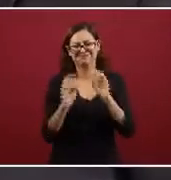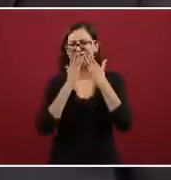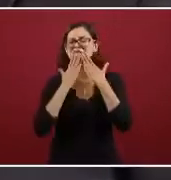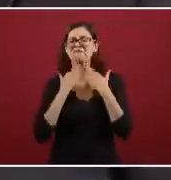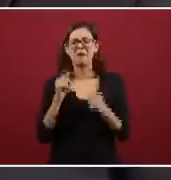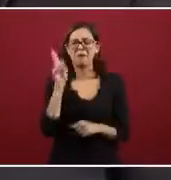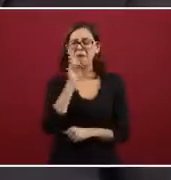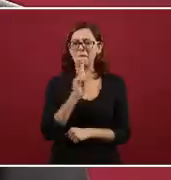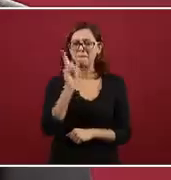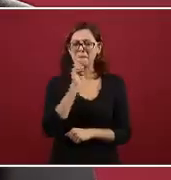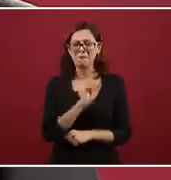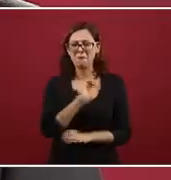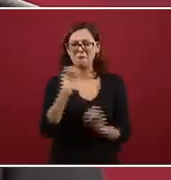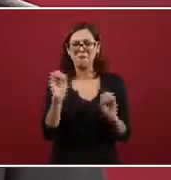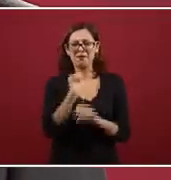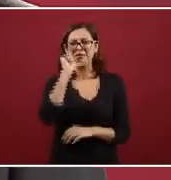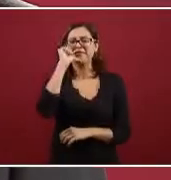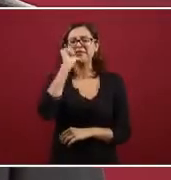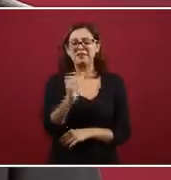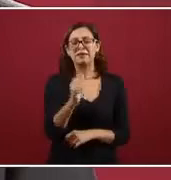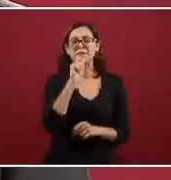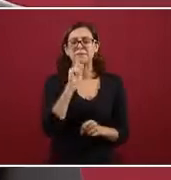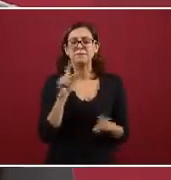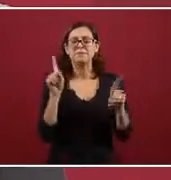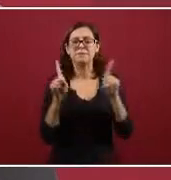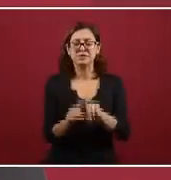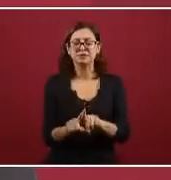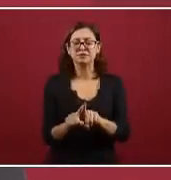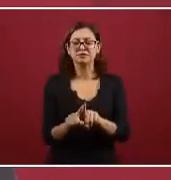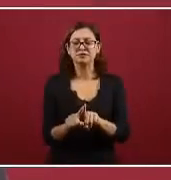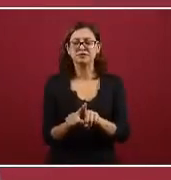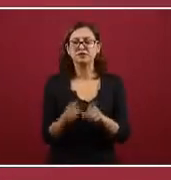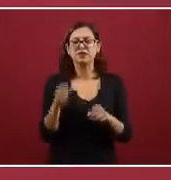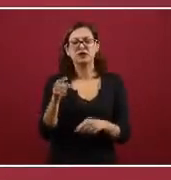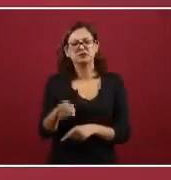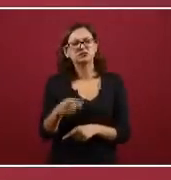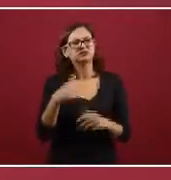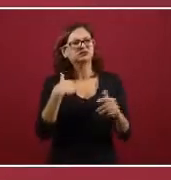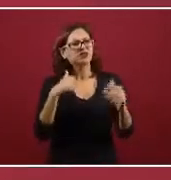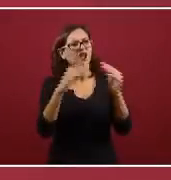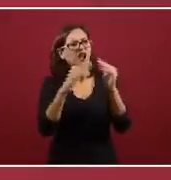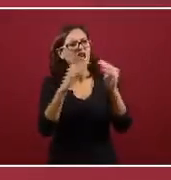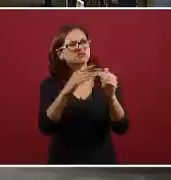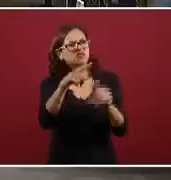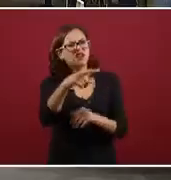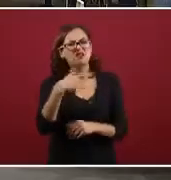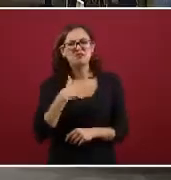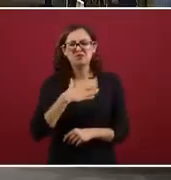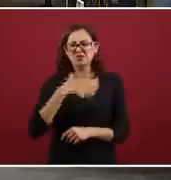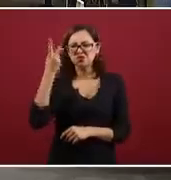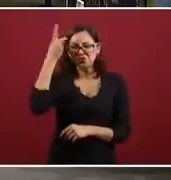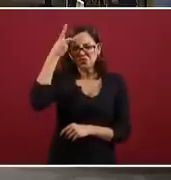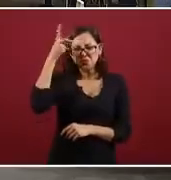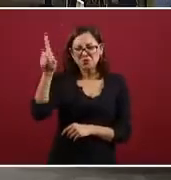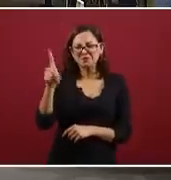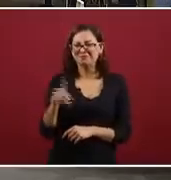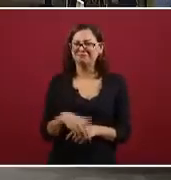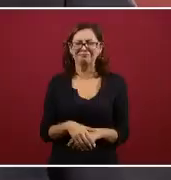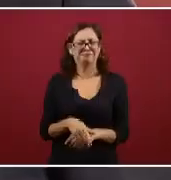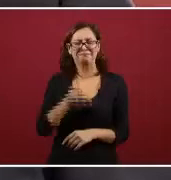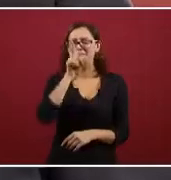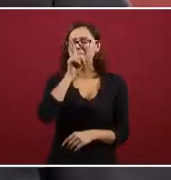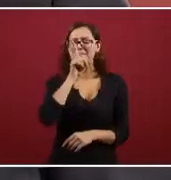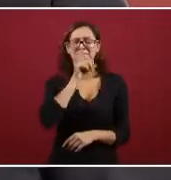reportaje, ¿verdad?, aparece como mi caso una falsedad total, aparece todo un concepto, casi